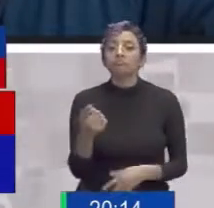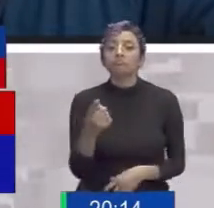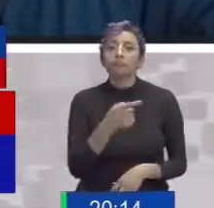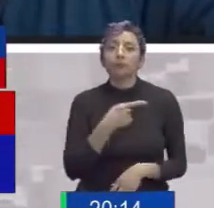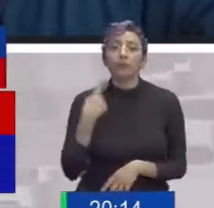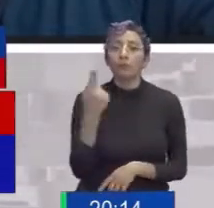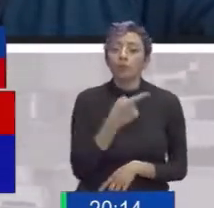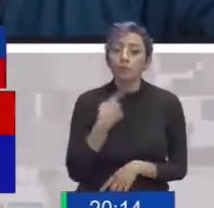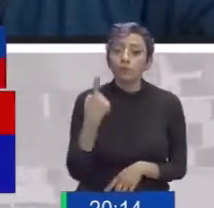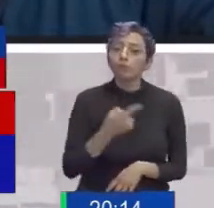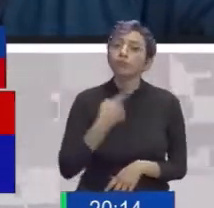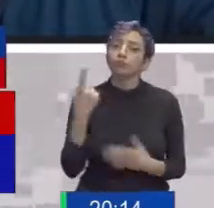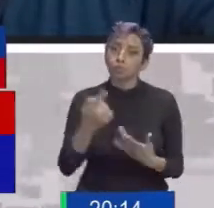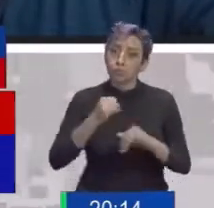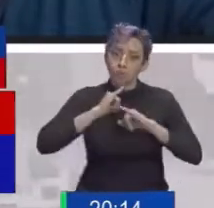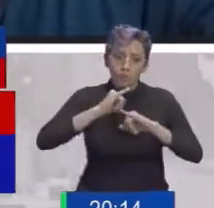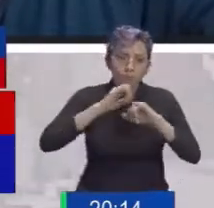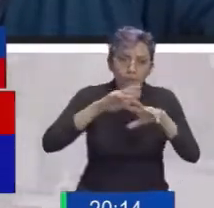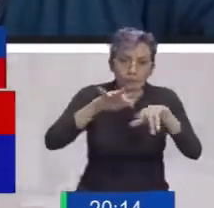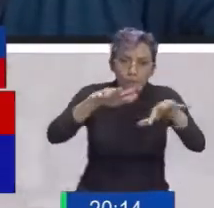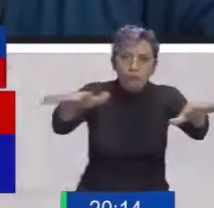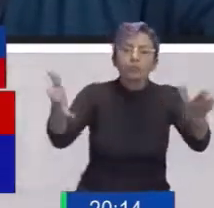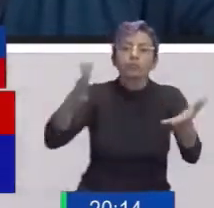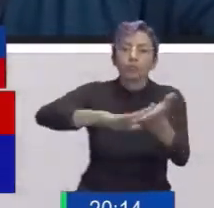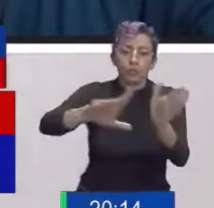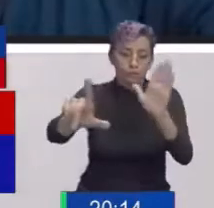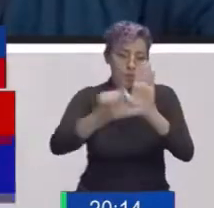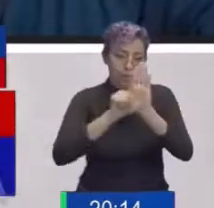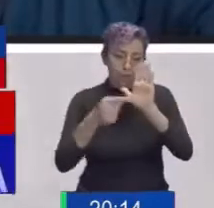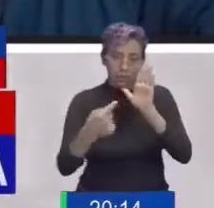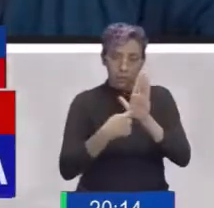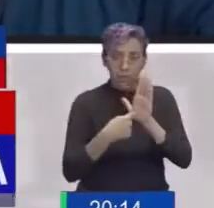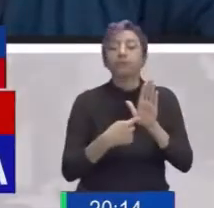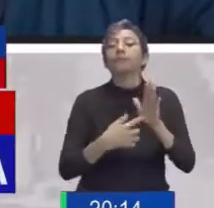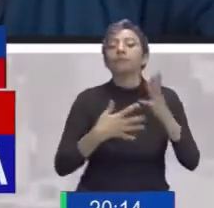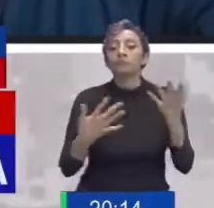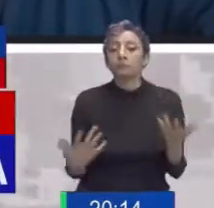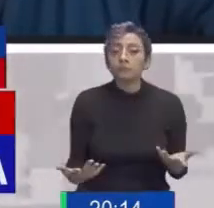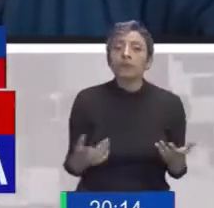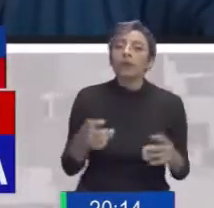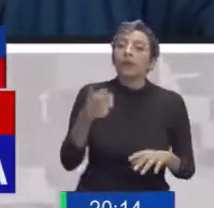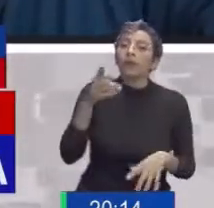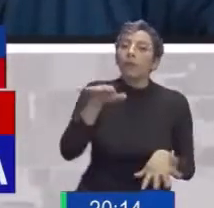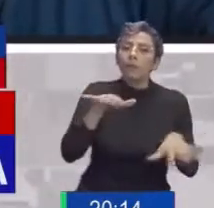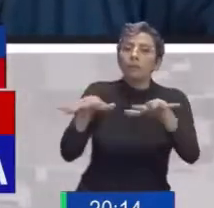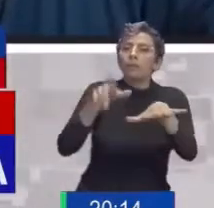ley. ¿Dónde se pueden contactar o dónde pueden conocer la actividad que realizan ustedes?